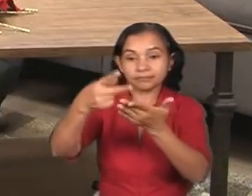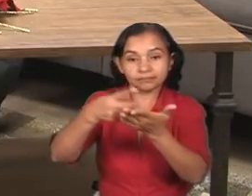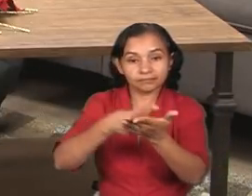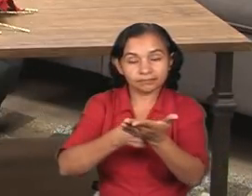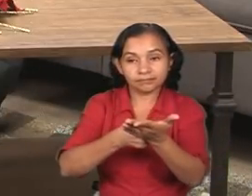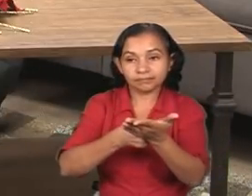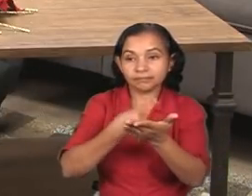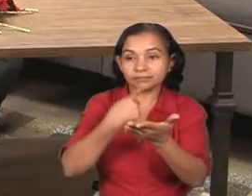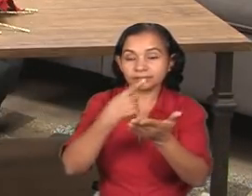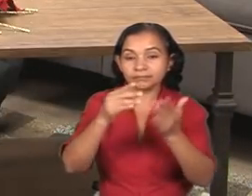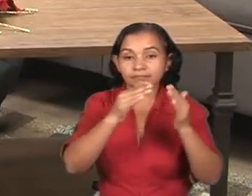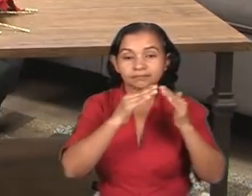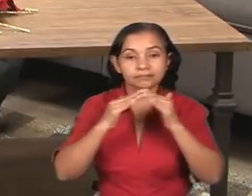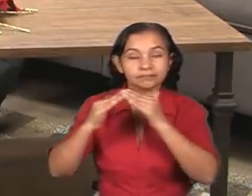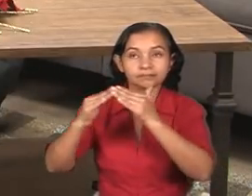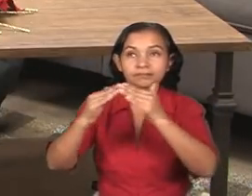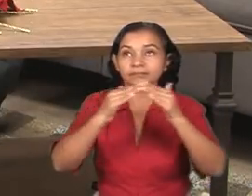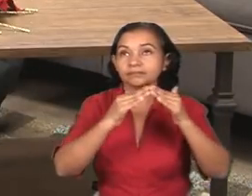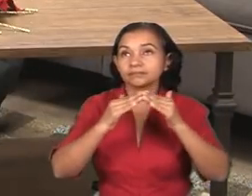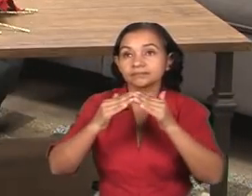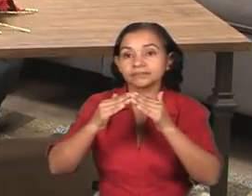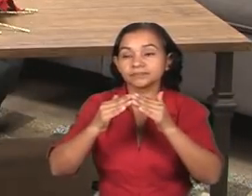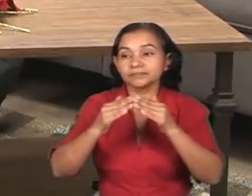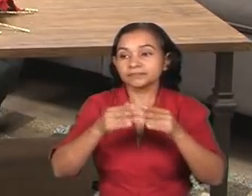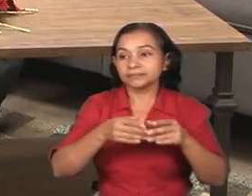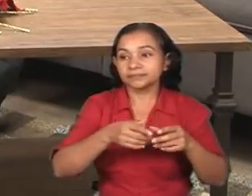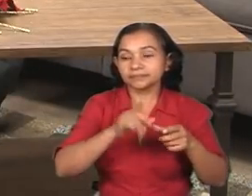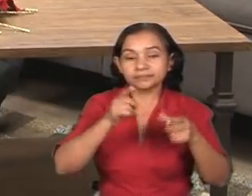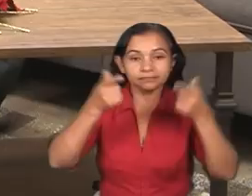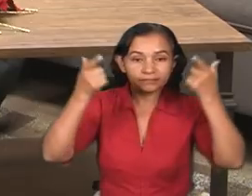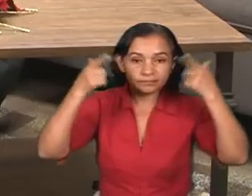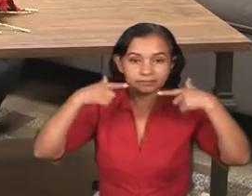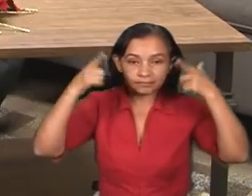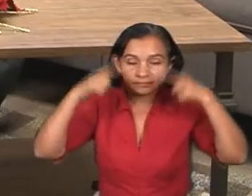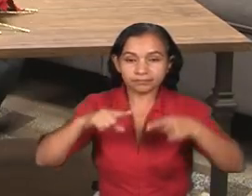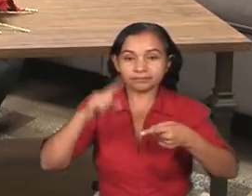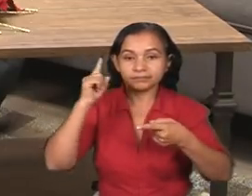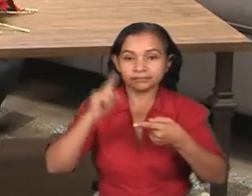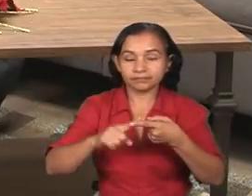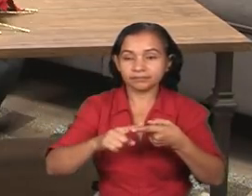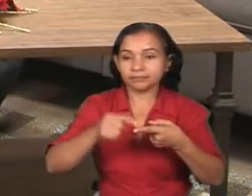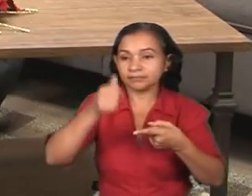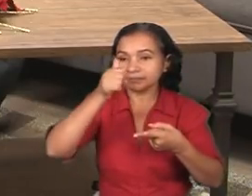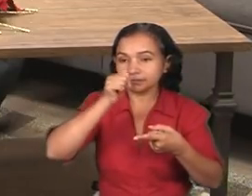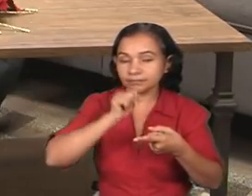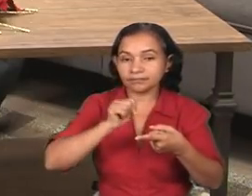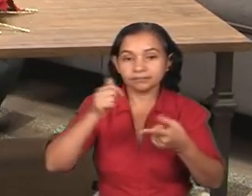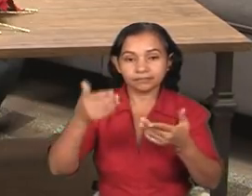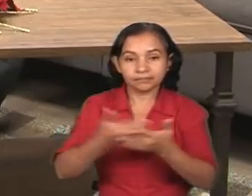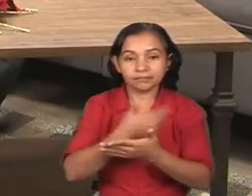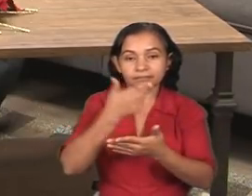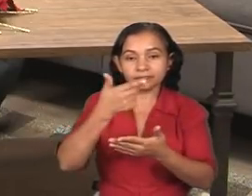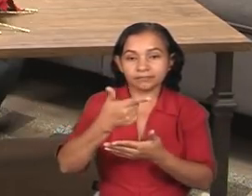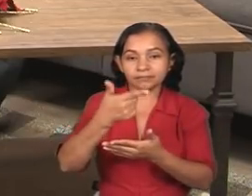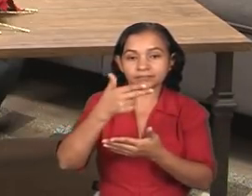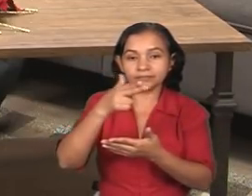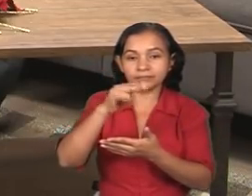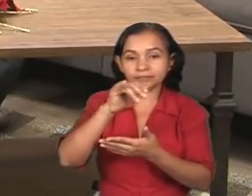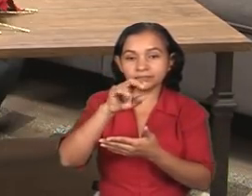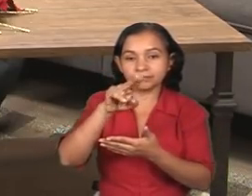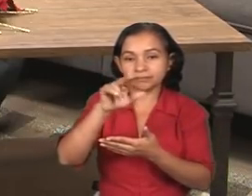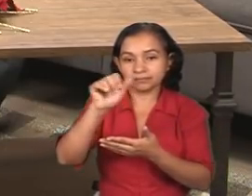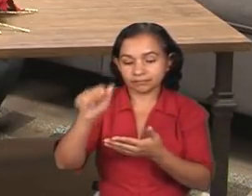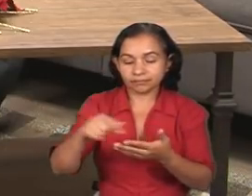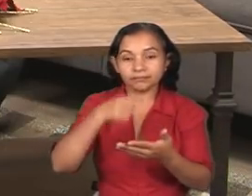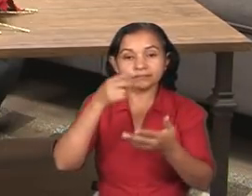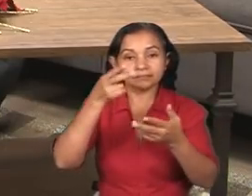voy a mencionar las ciudades, por ejemplo, sí, sí, el alcantarillado sanitario de Masaya, el agua potable en Nueva Guinea, el agua